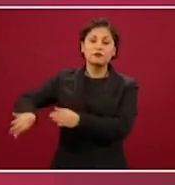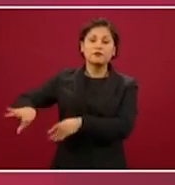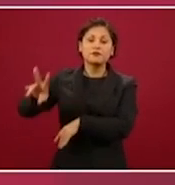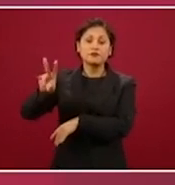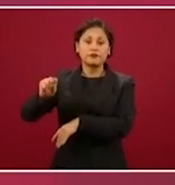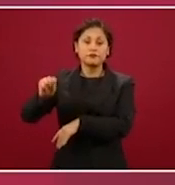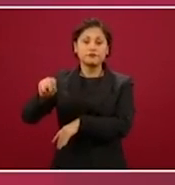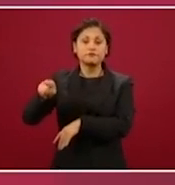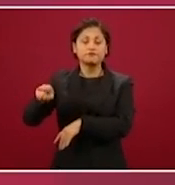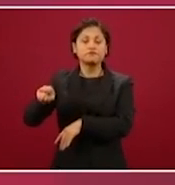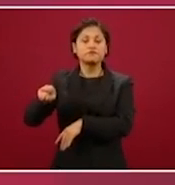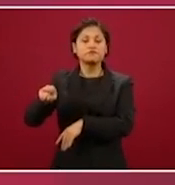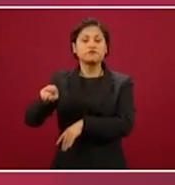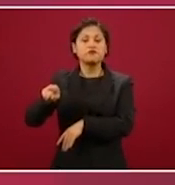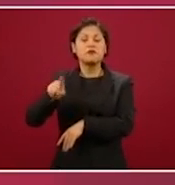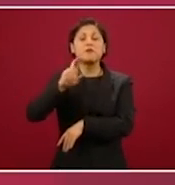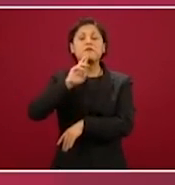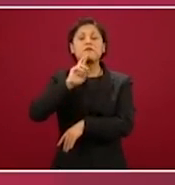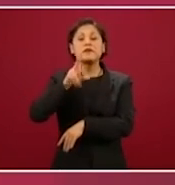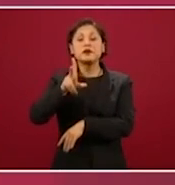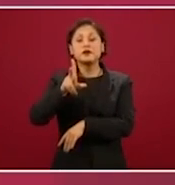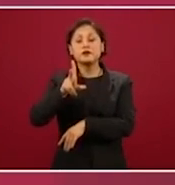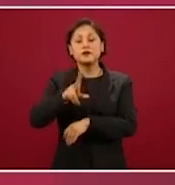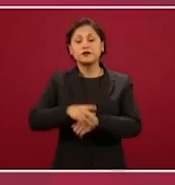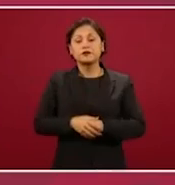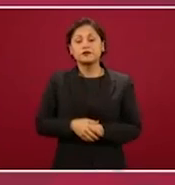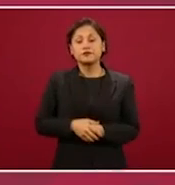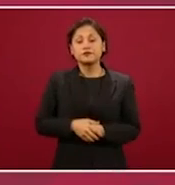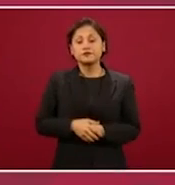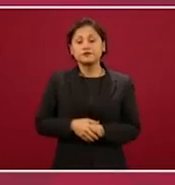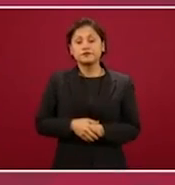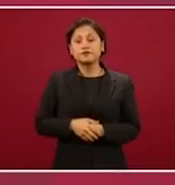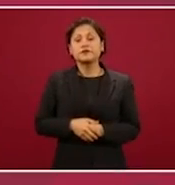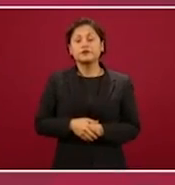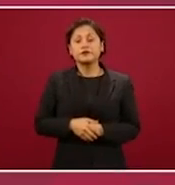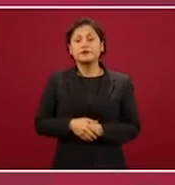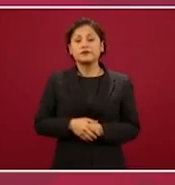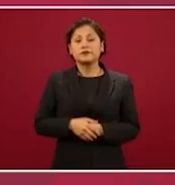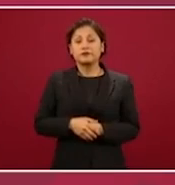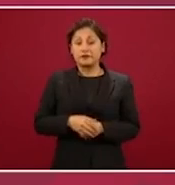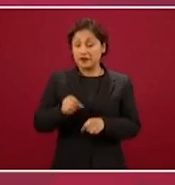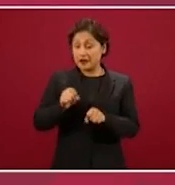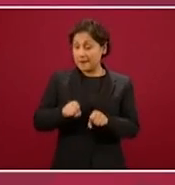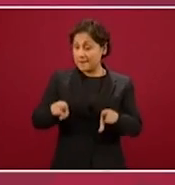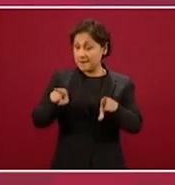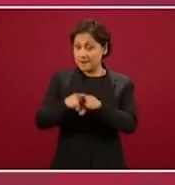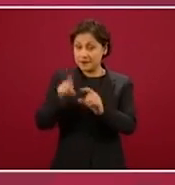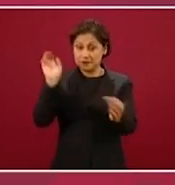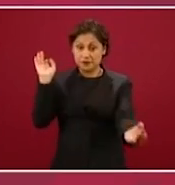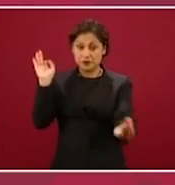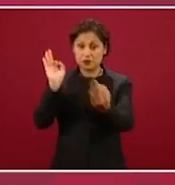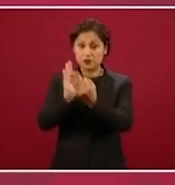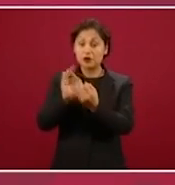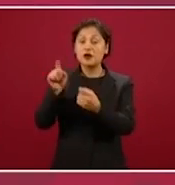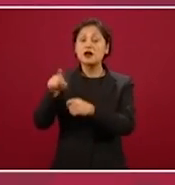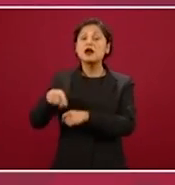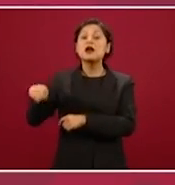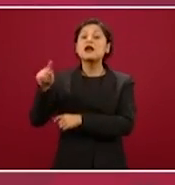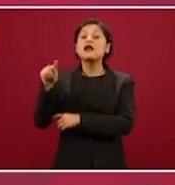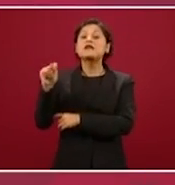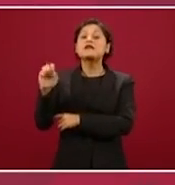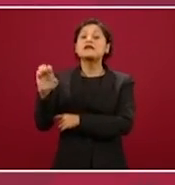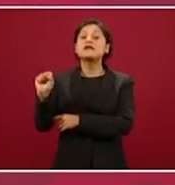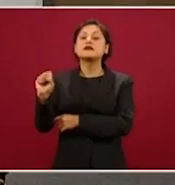le sacamos la vuelta y es de la tesorería de la federación a la sociedad